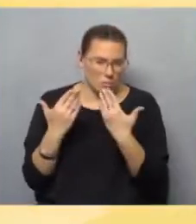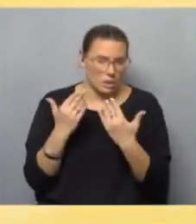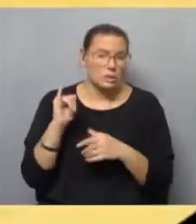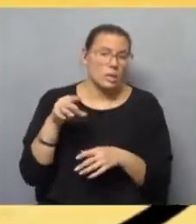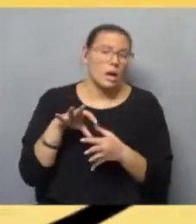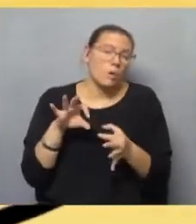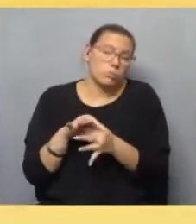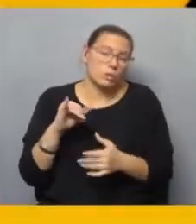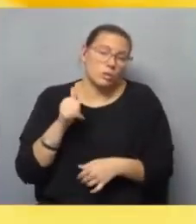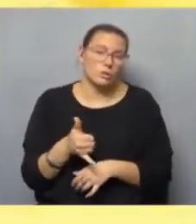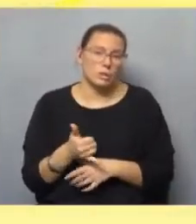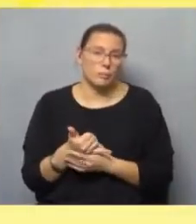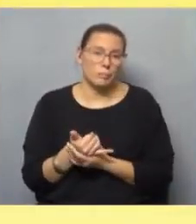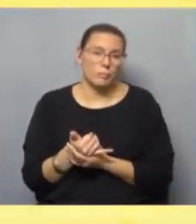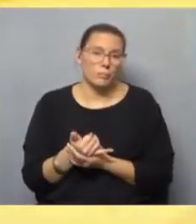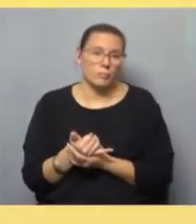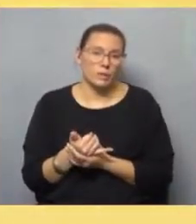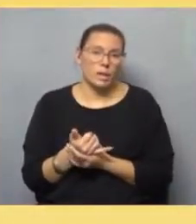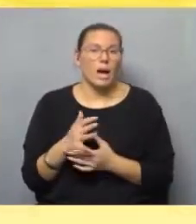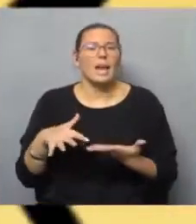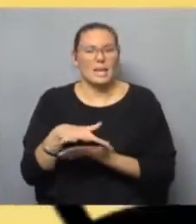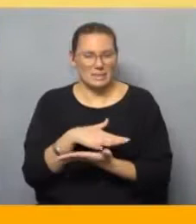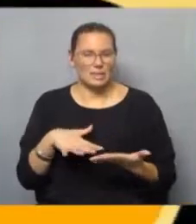está asociado al evento